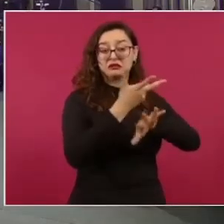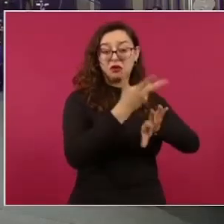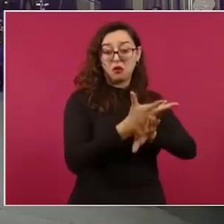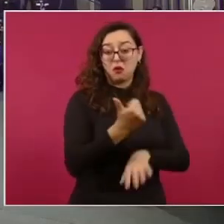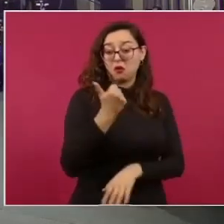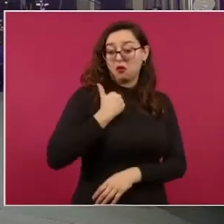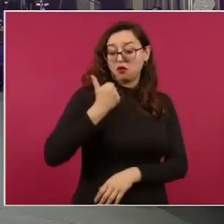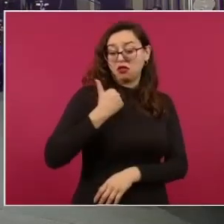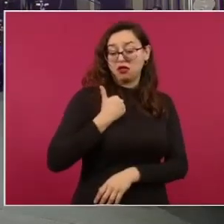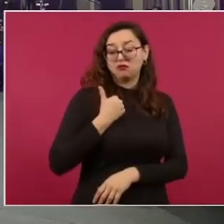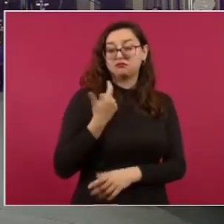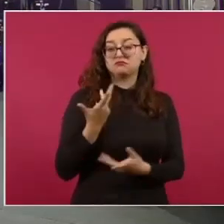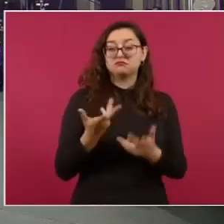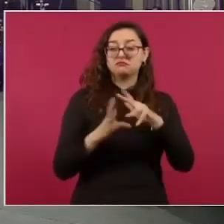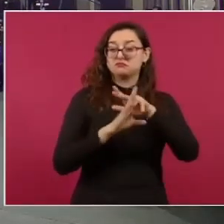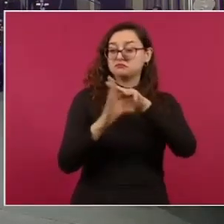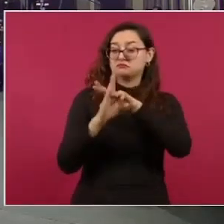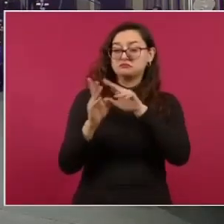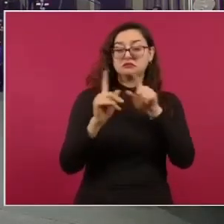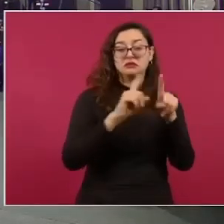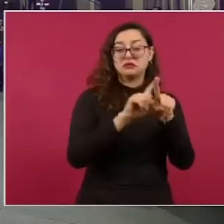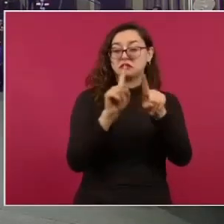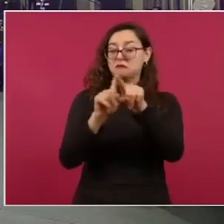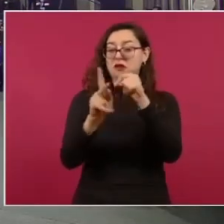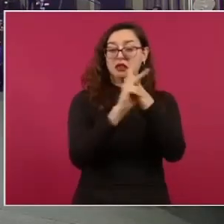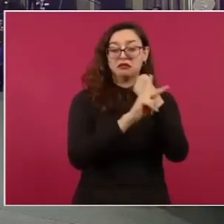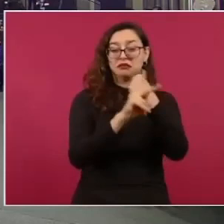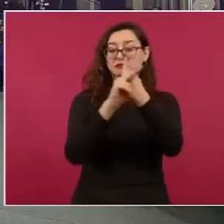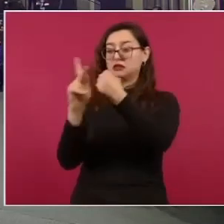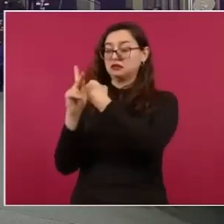los más